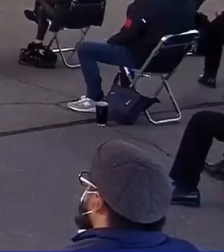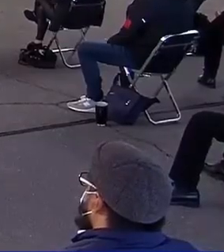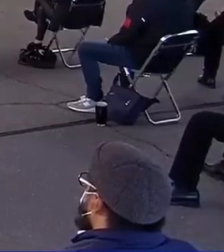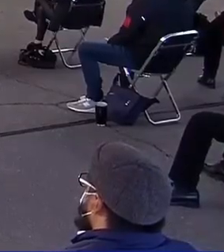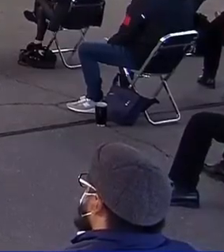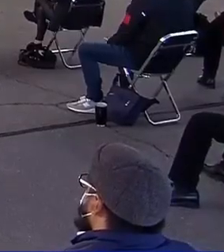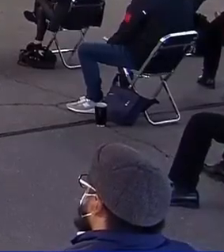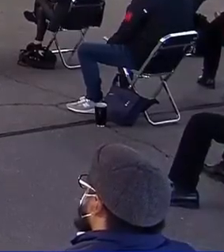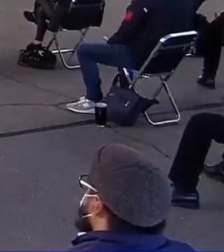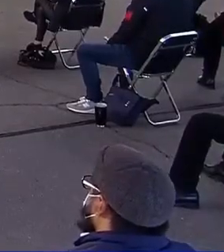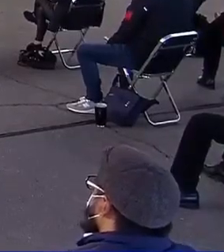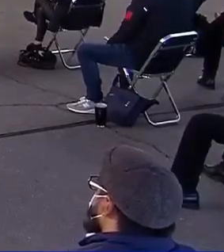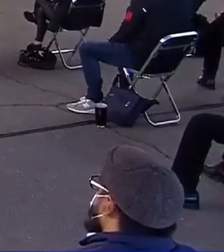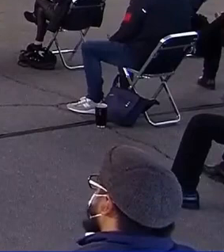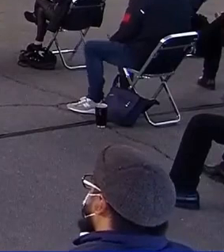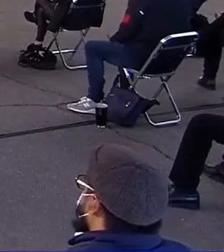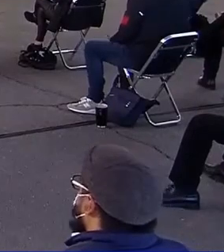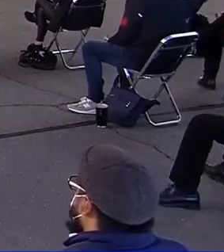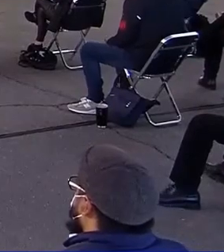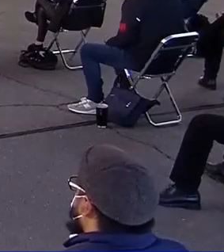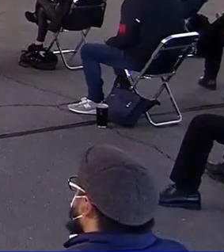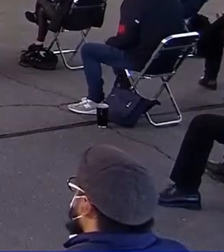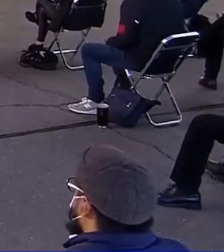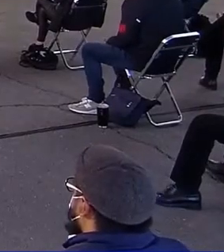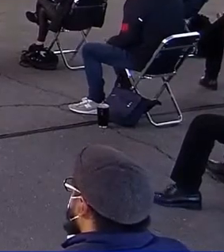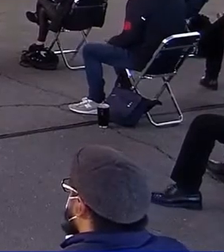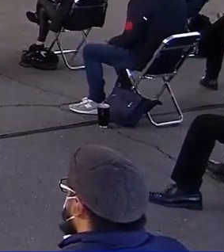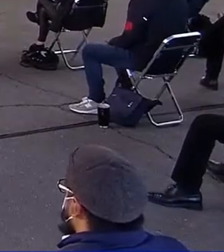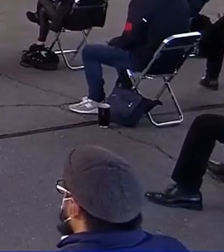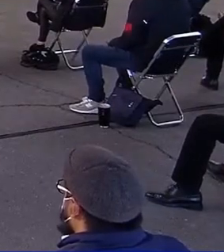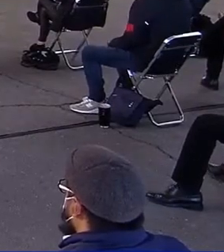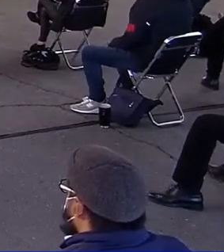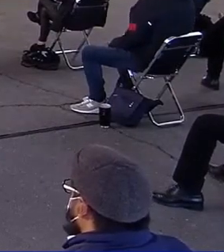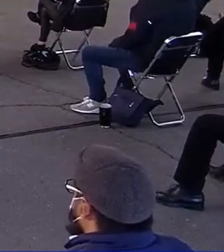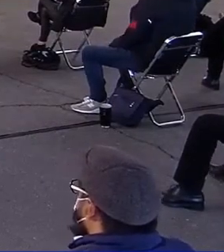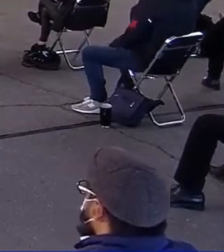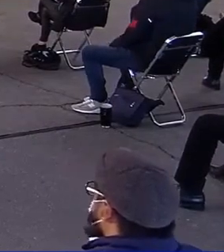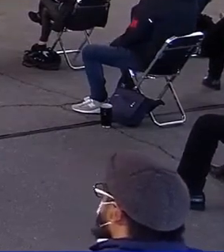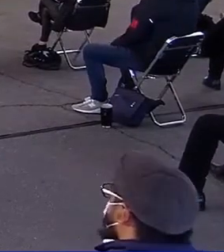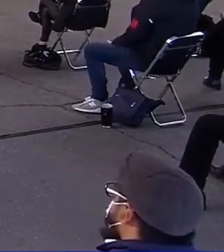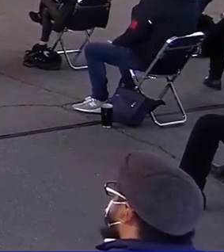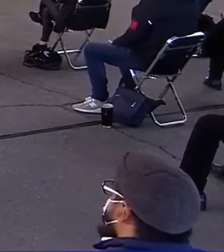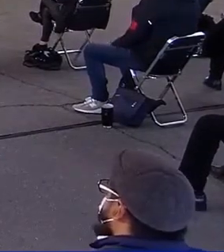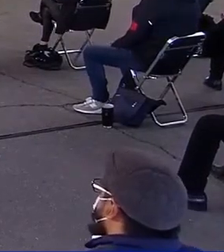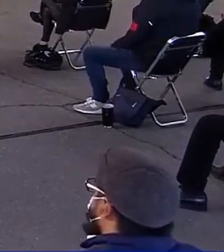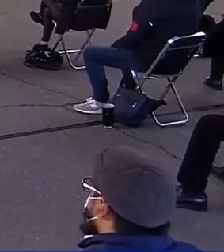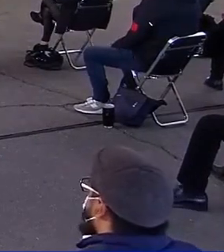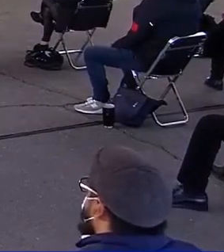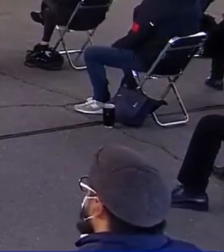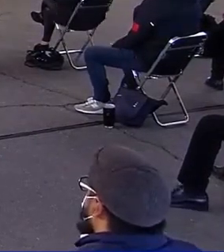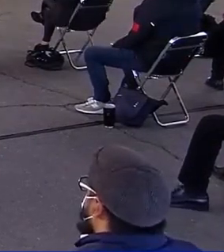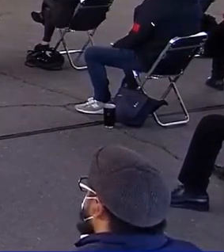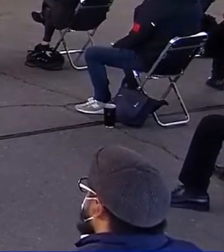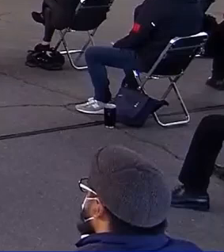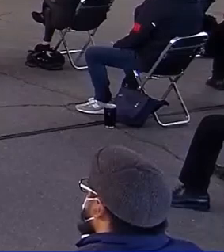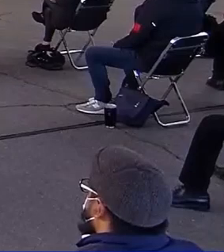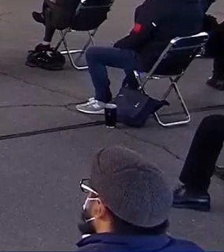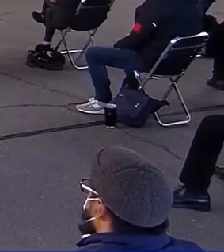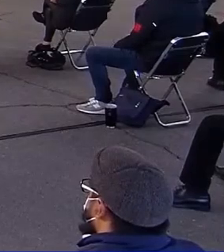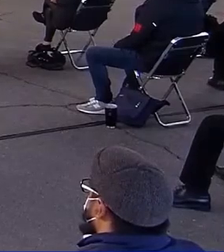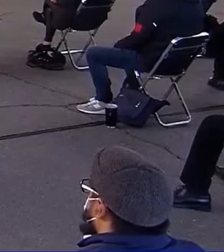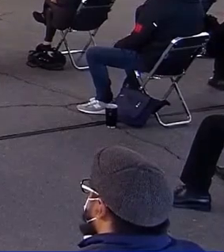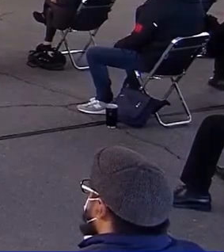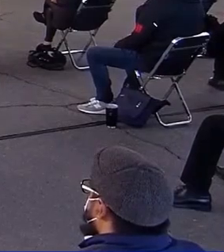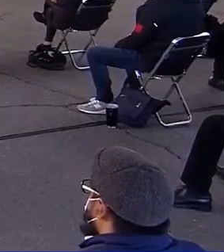Si no tuviese dinero el pueblo, para adquirir